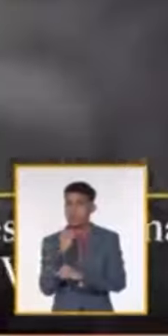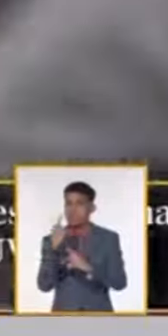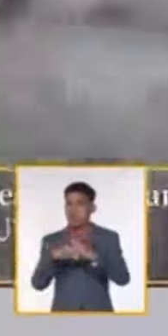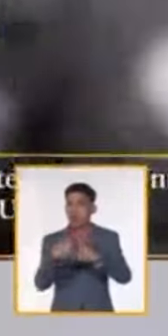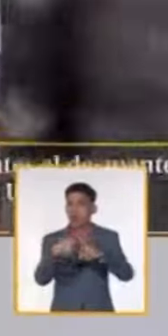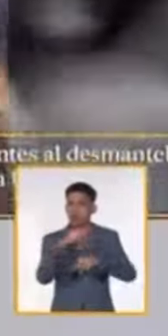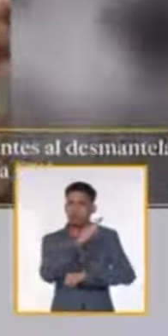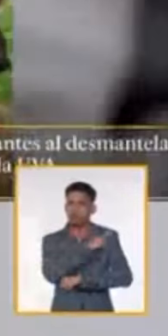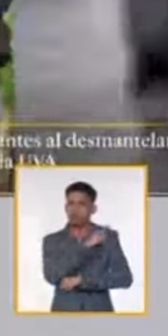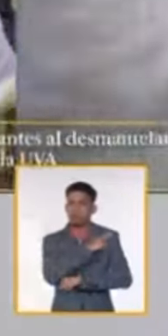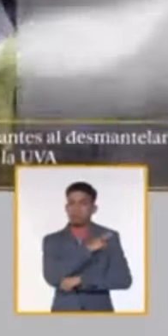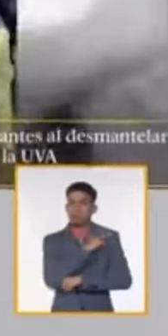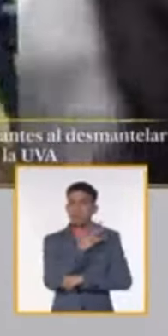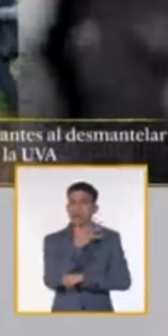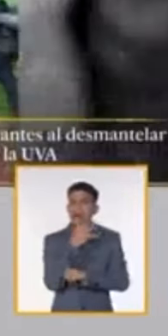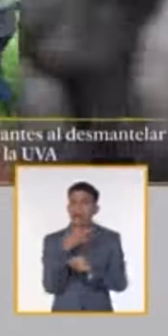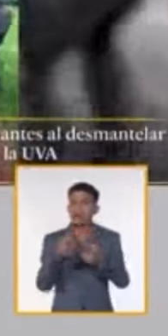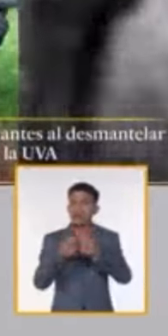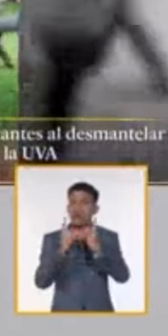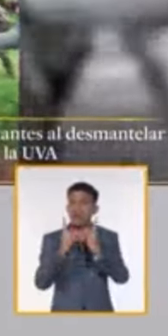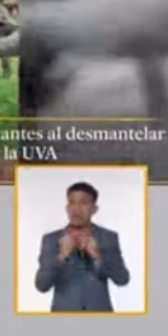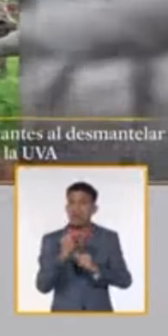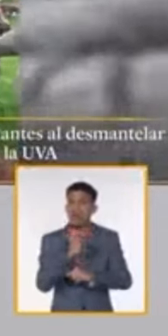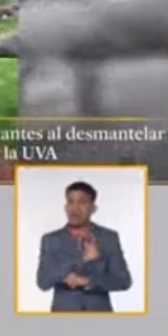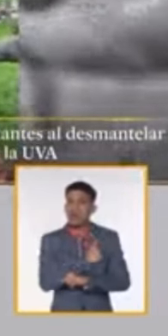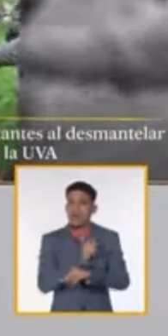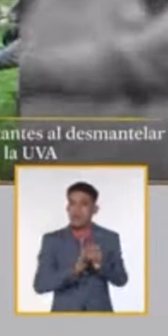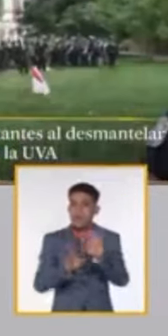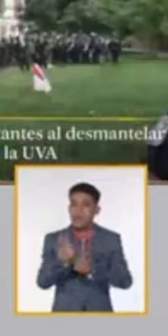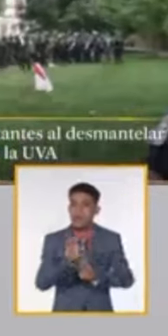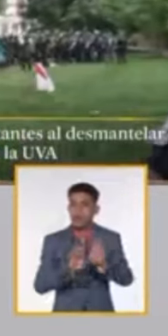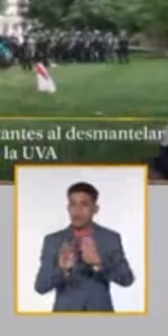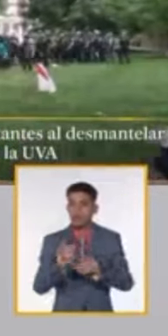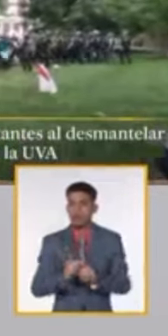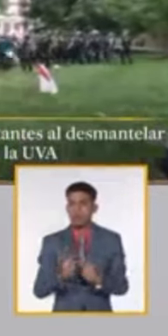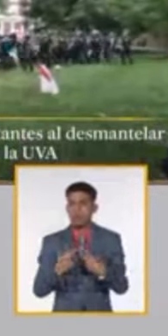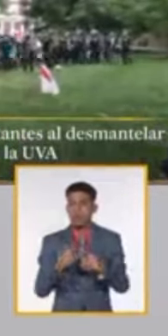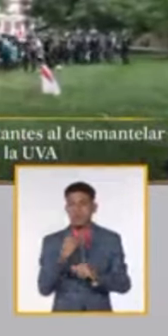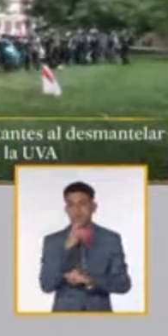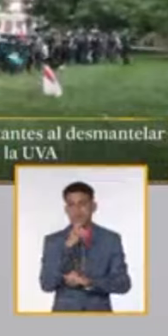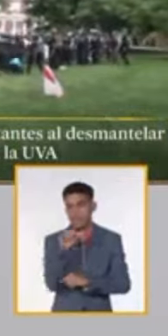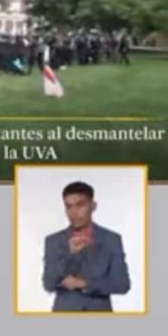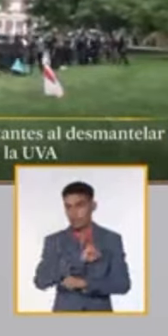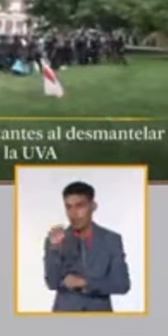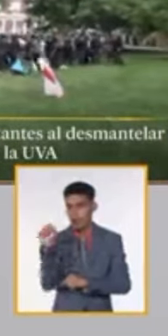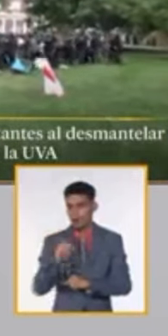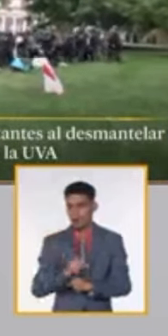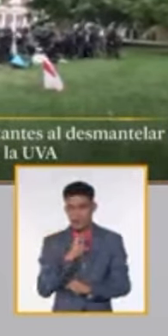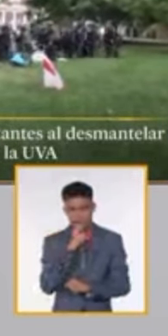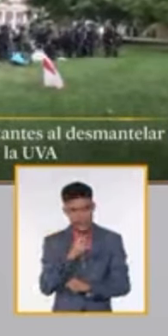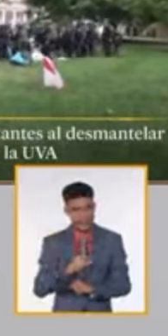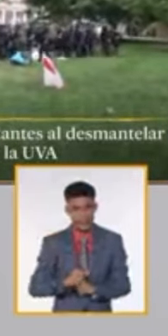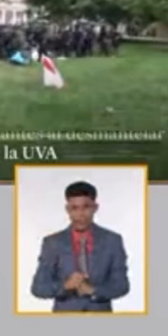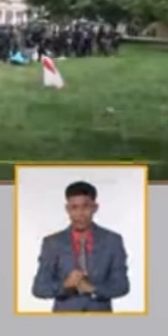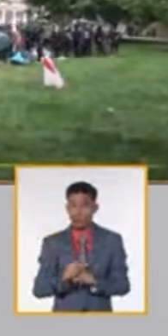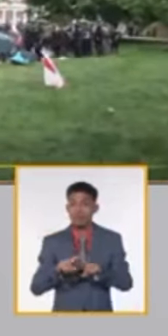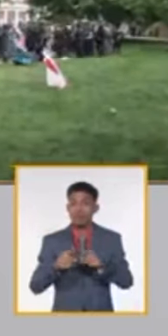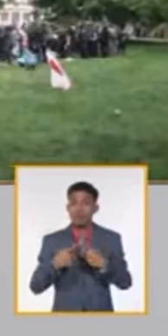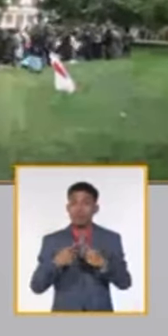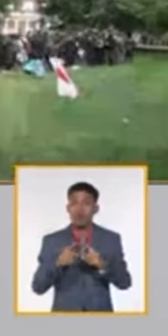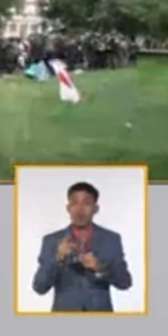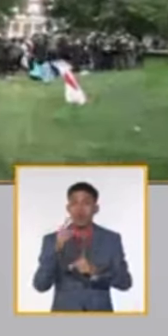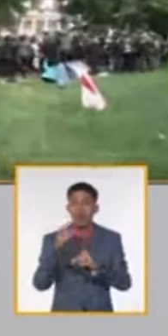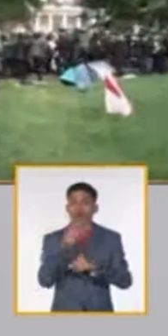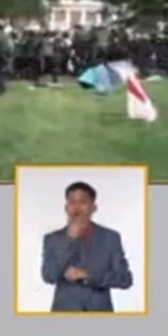las vías silenciar este movimiento. Pero lo que no han podido lograr, al fin de cuentas, es que los jóvenes, por sus